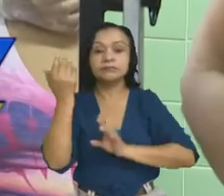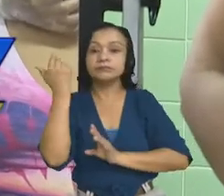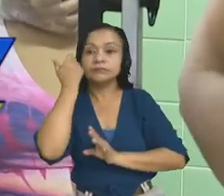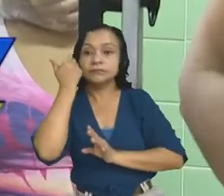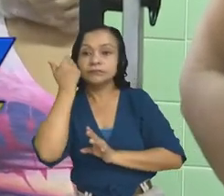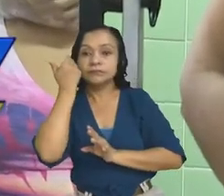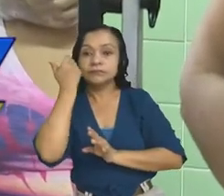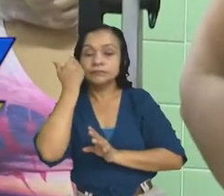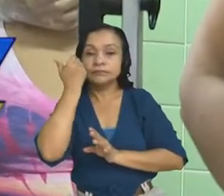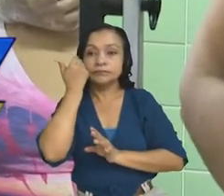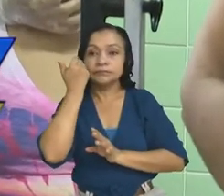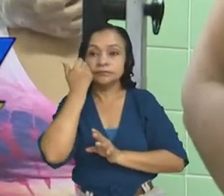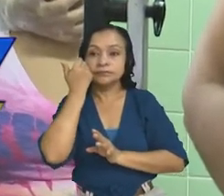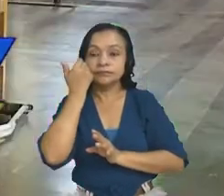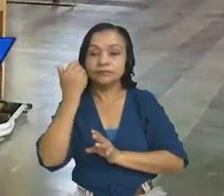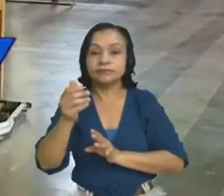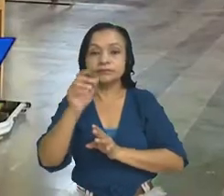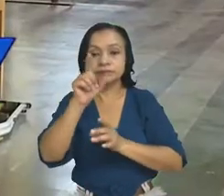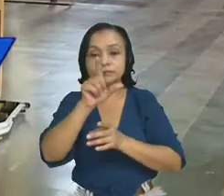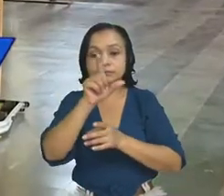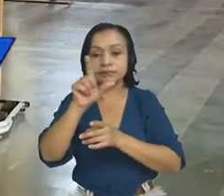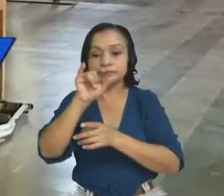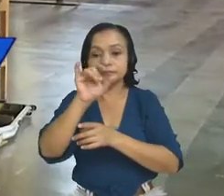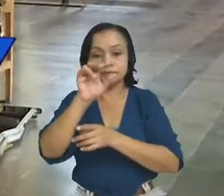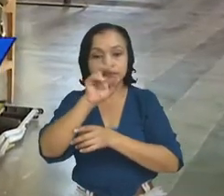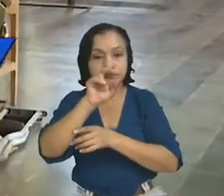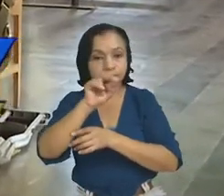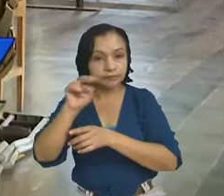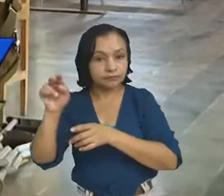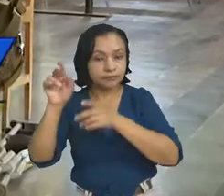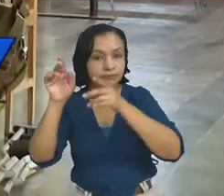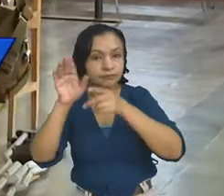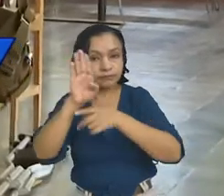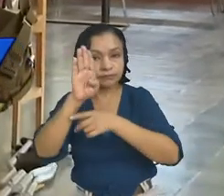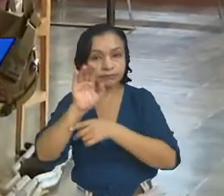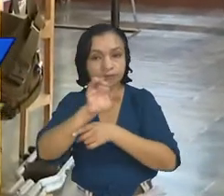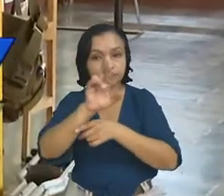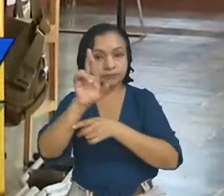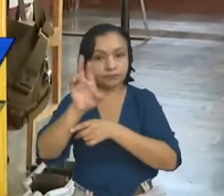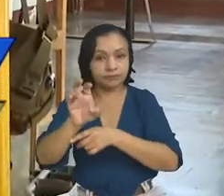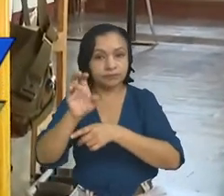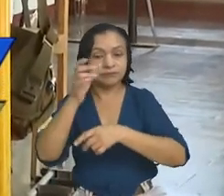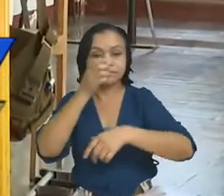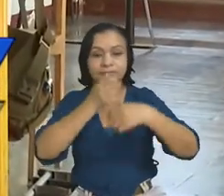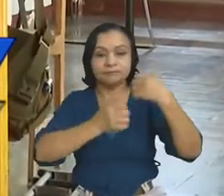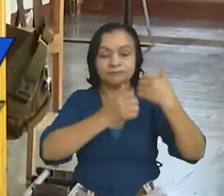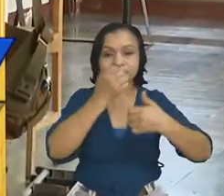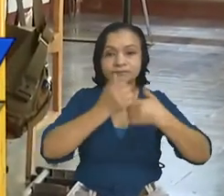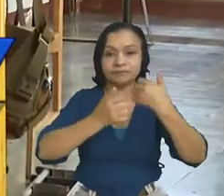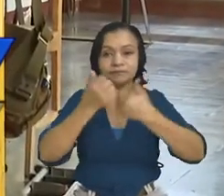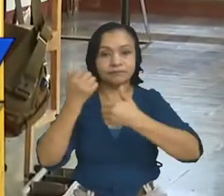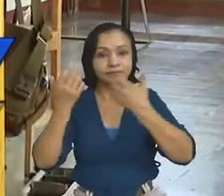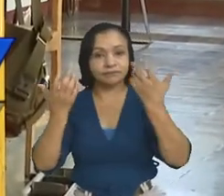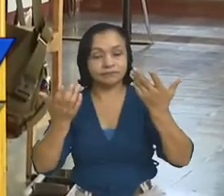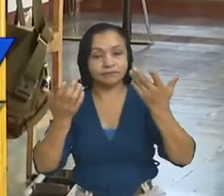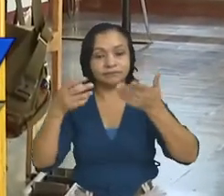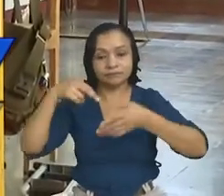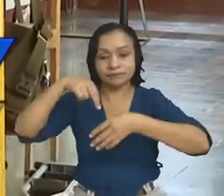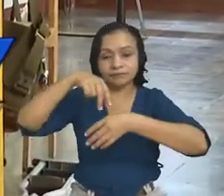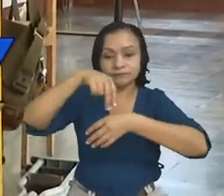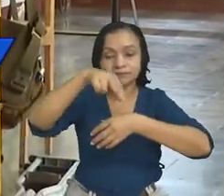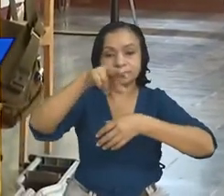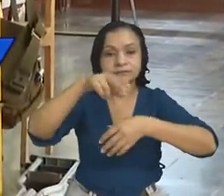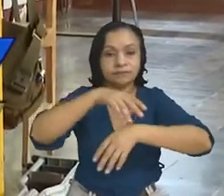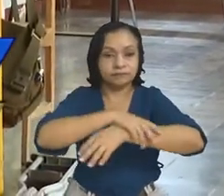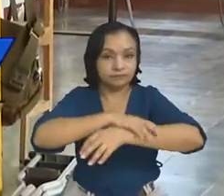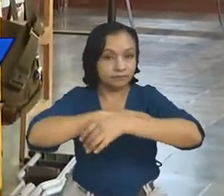llama síndrome de Guillain-Barré, que ese es un porcentaje de un 11%, que también produce afectaciones a nivel de la movilidad de los